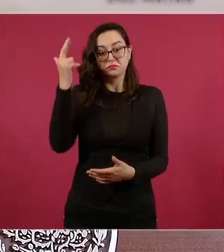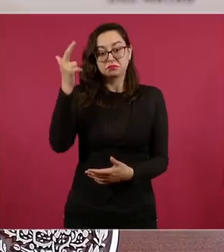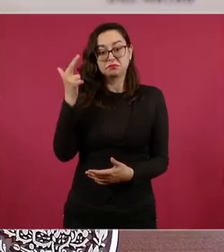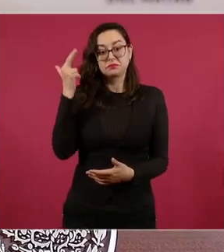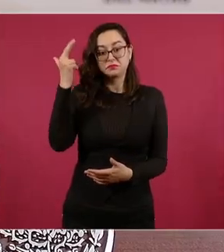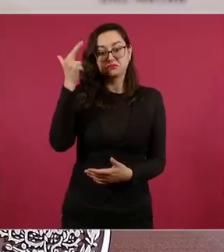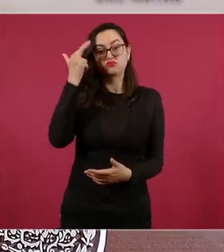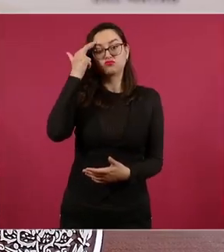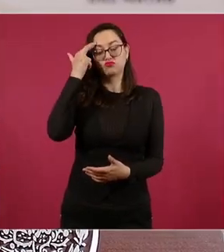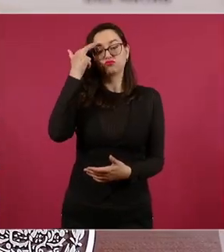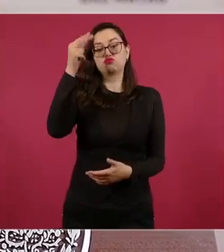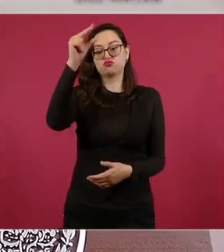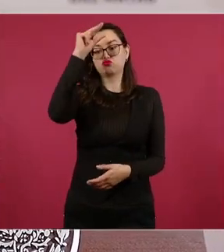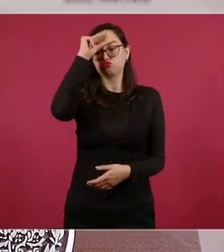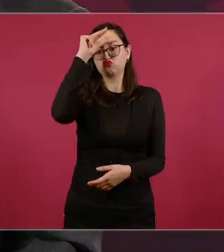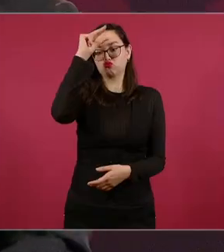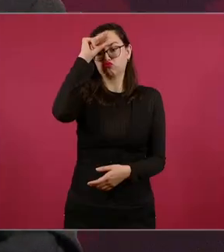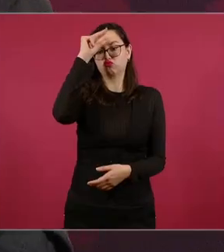inteligentes